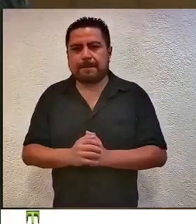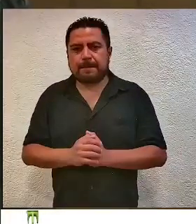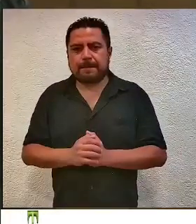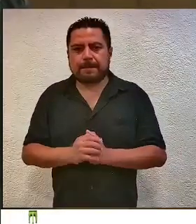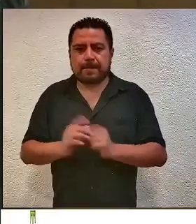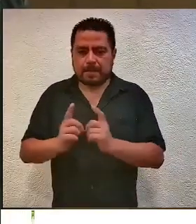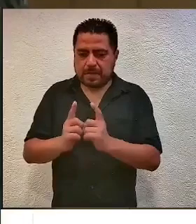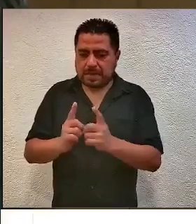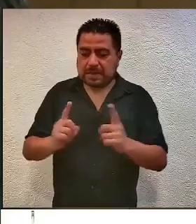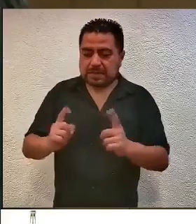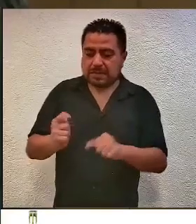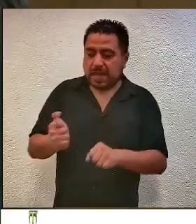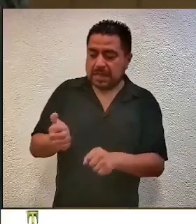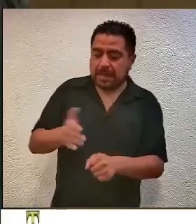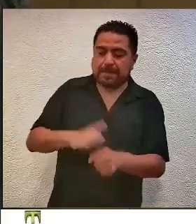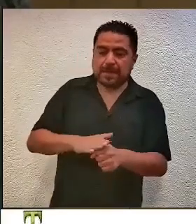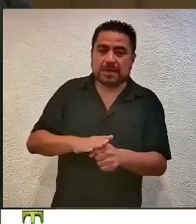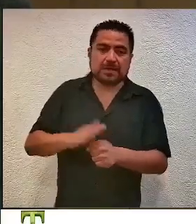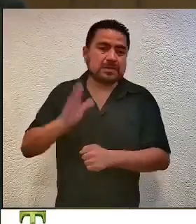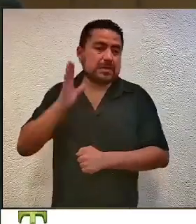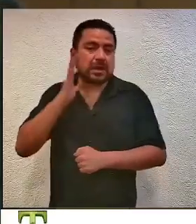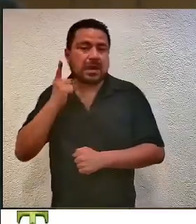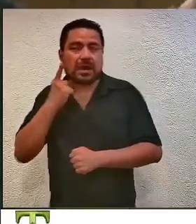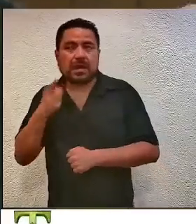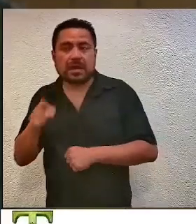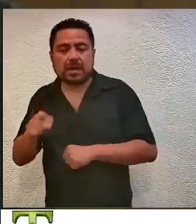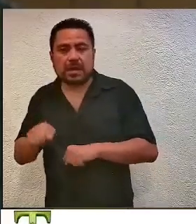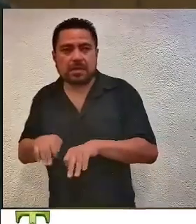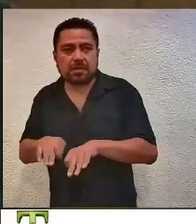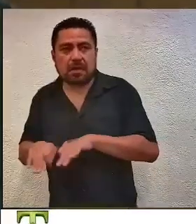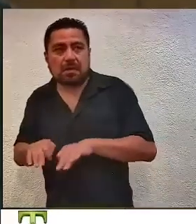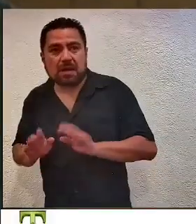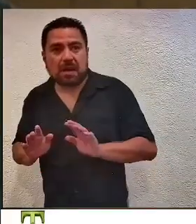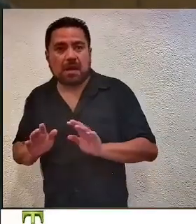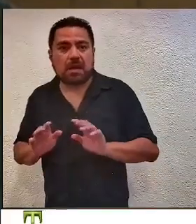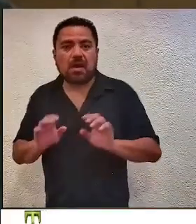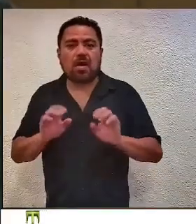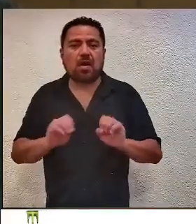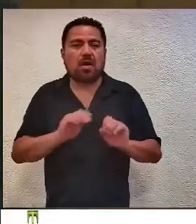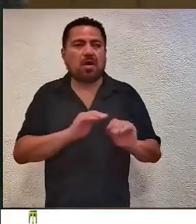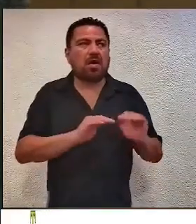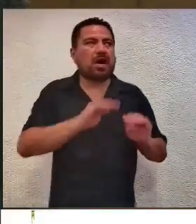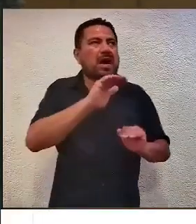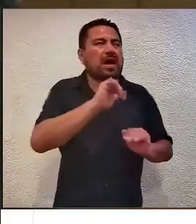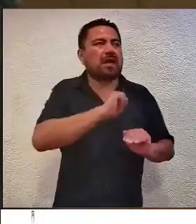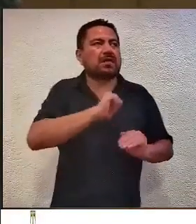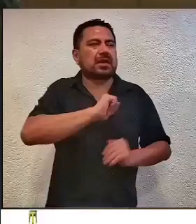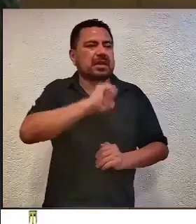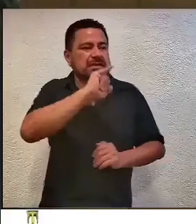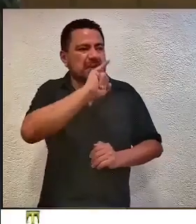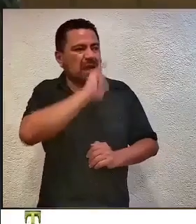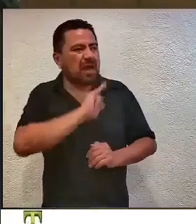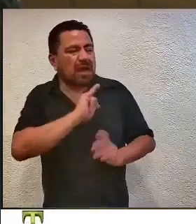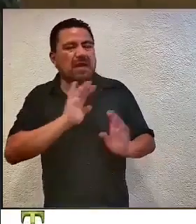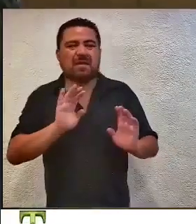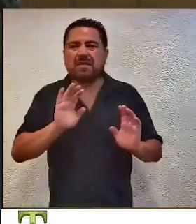desempeña un cargo administrativo en el Congreso, que si fue su superior jerárquico,